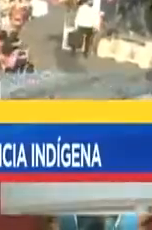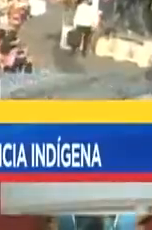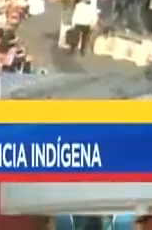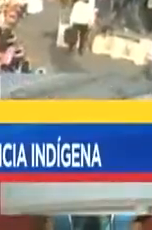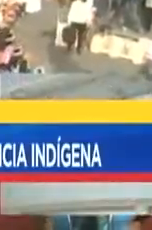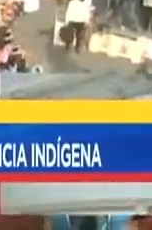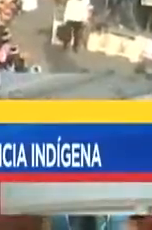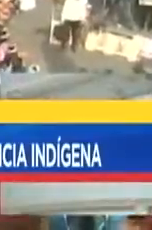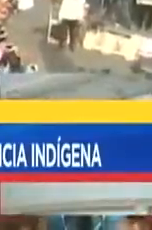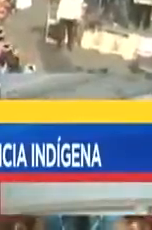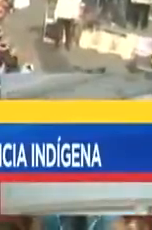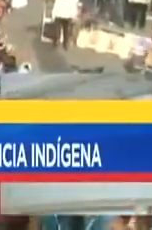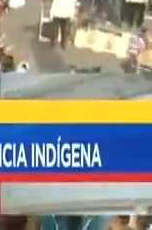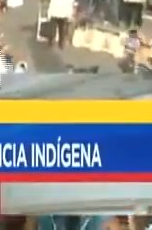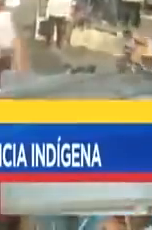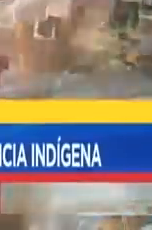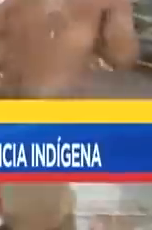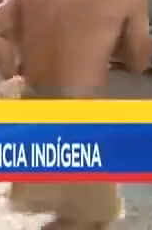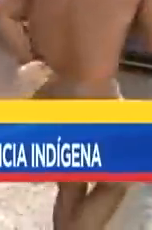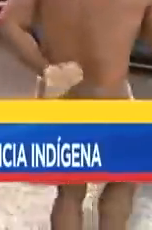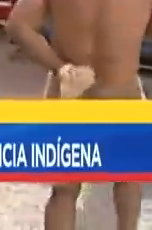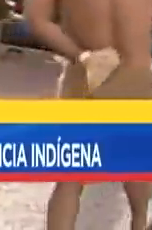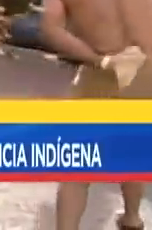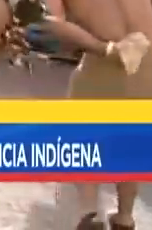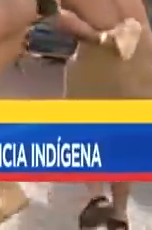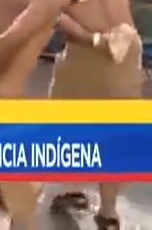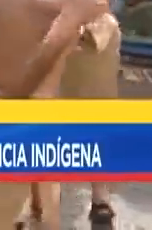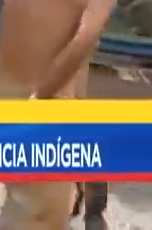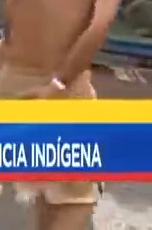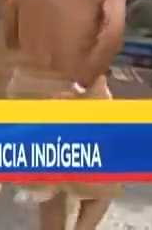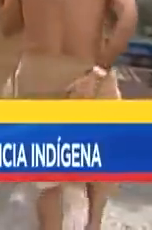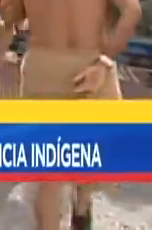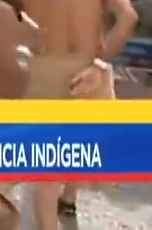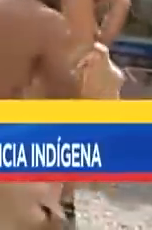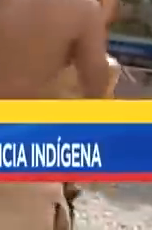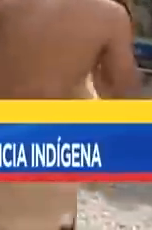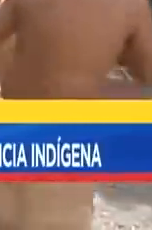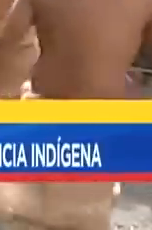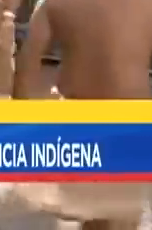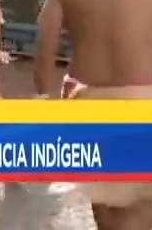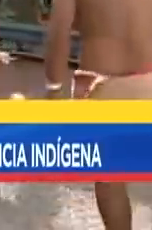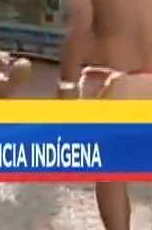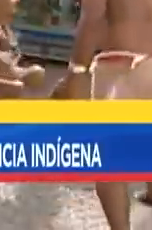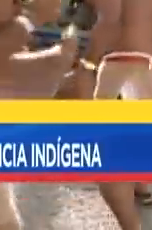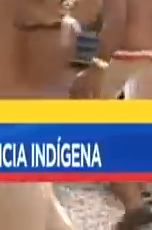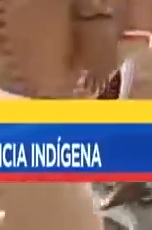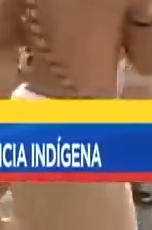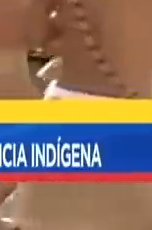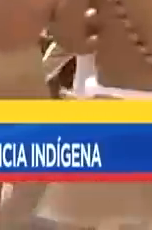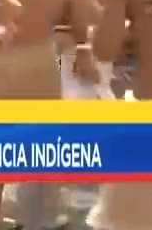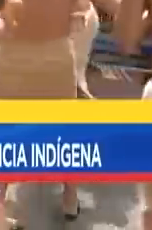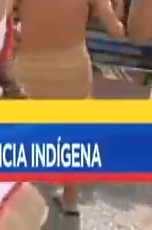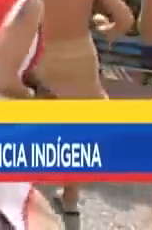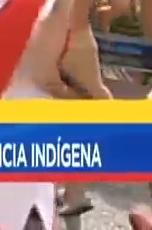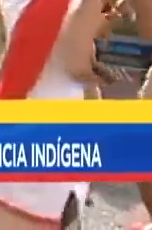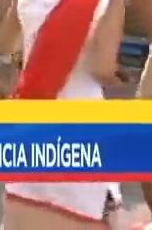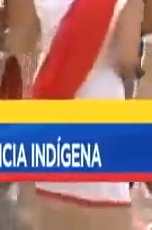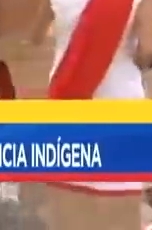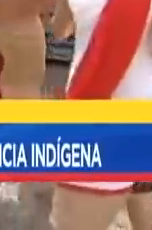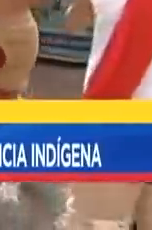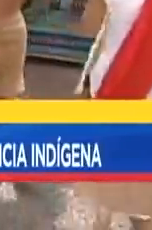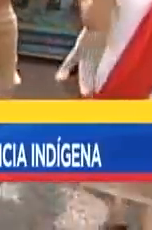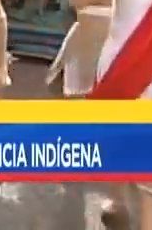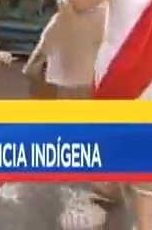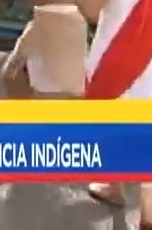hecho presente acá en el Palacio de Miraflores para realizar este sentido homenaje y este